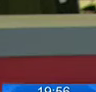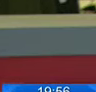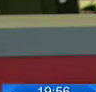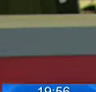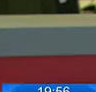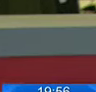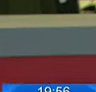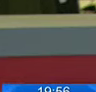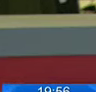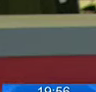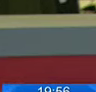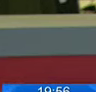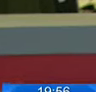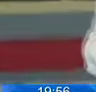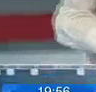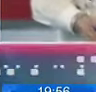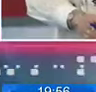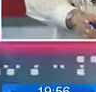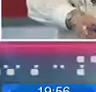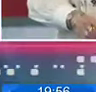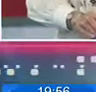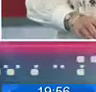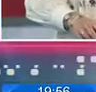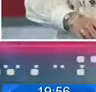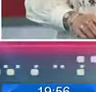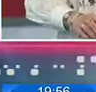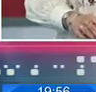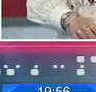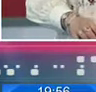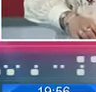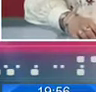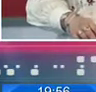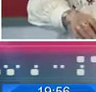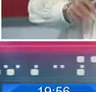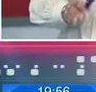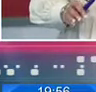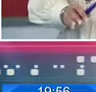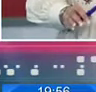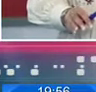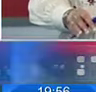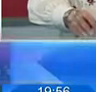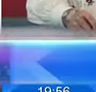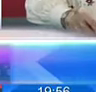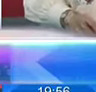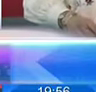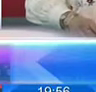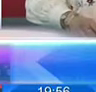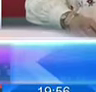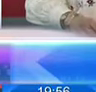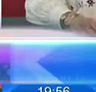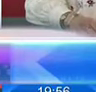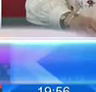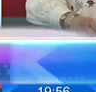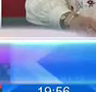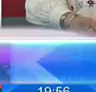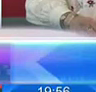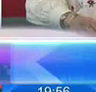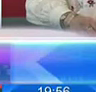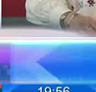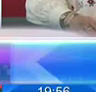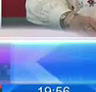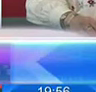Internacional presentó hoy sus previsiones del crecimiento económico del 2017. Y según el organismo, Ecuador seguirá